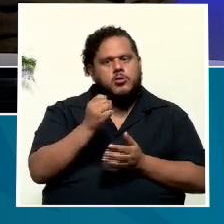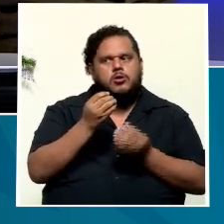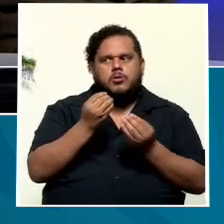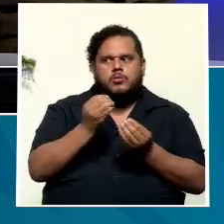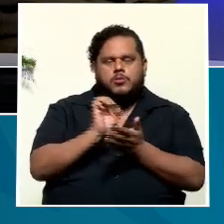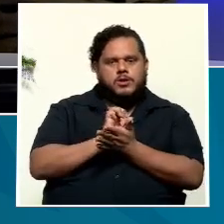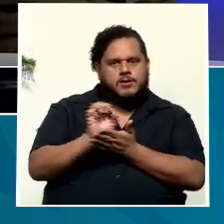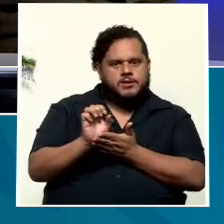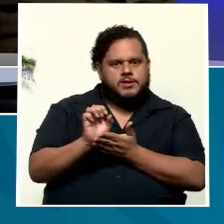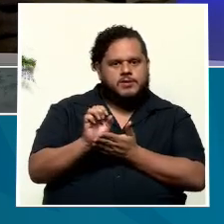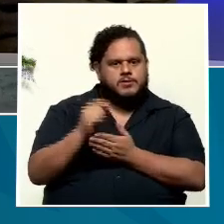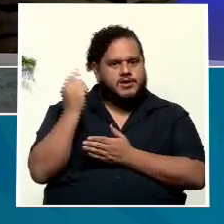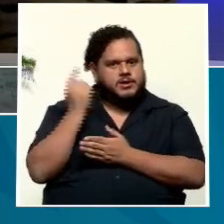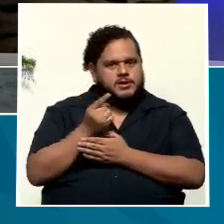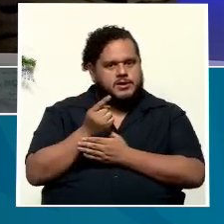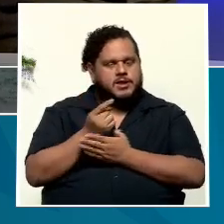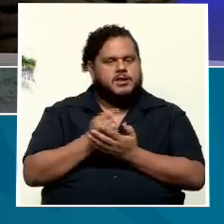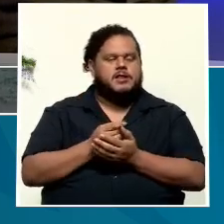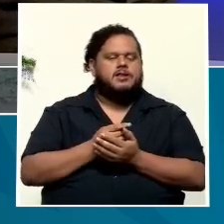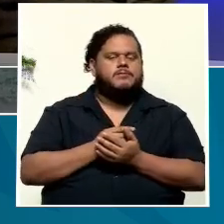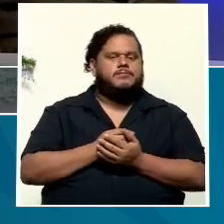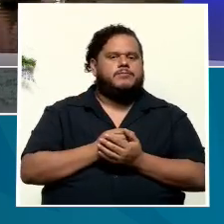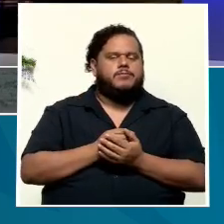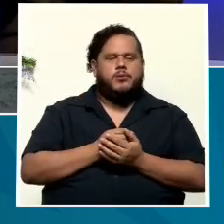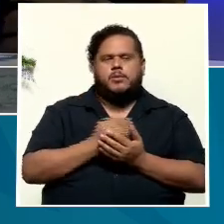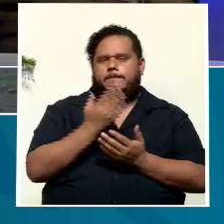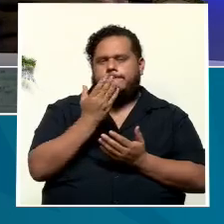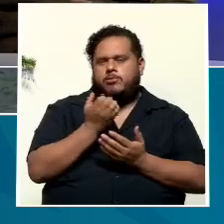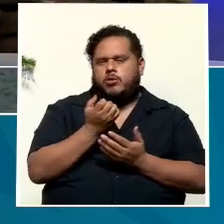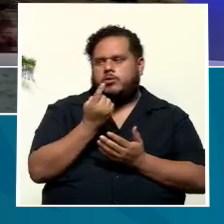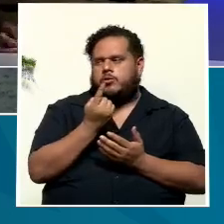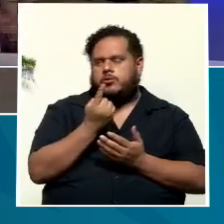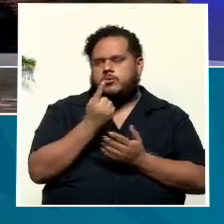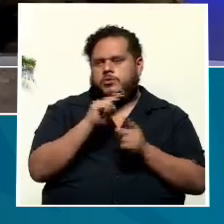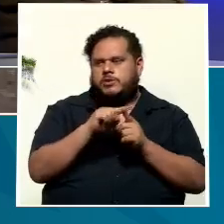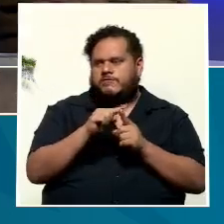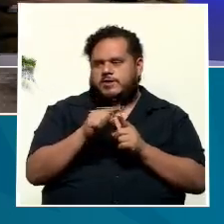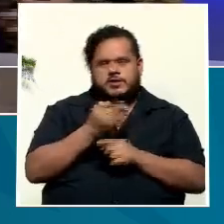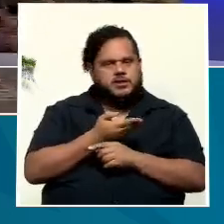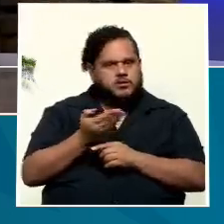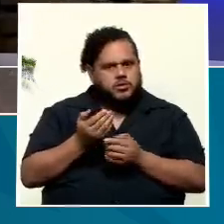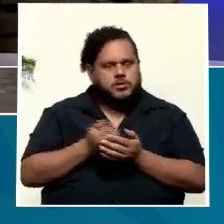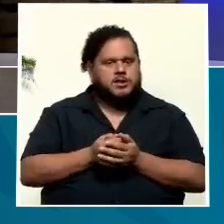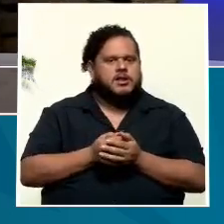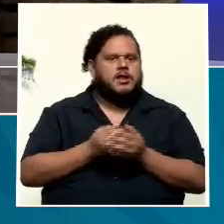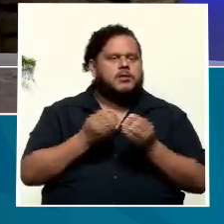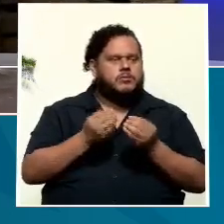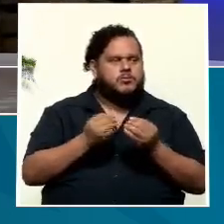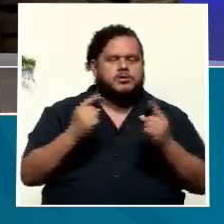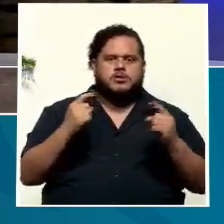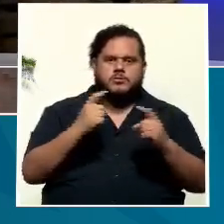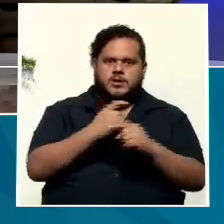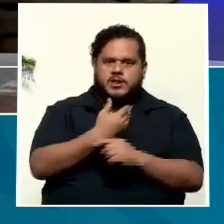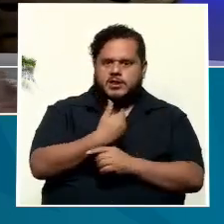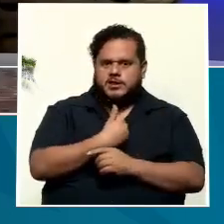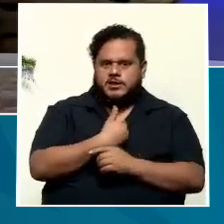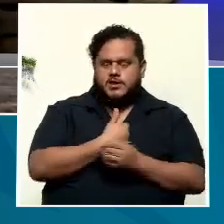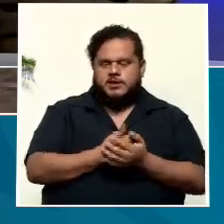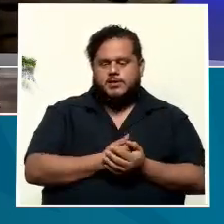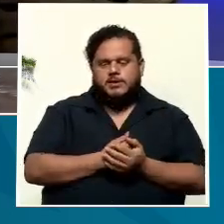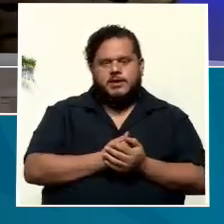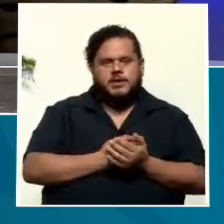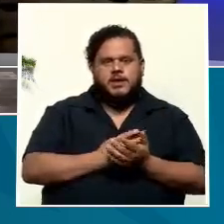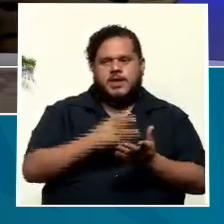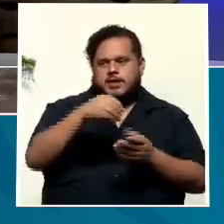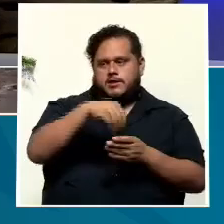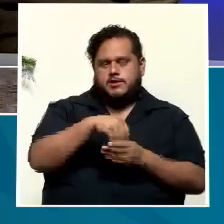evasivos a las sentencias, a las condenas, por una serie de cosas, por una serie de complejidades que tienen. Entre ellos